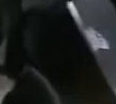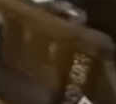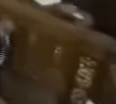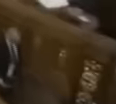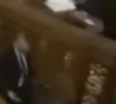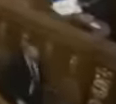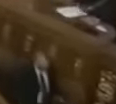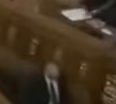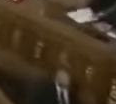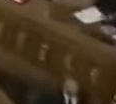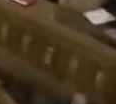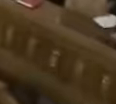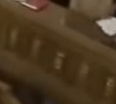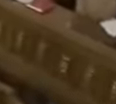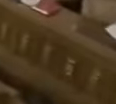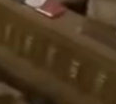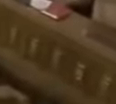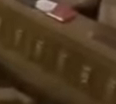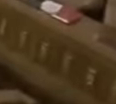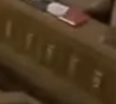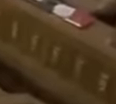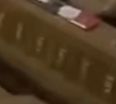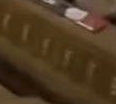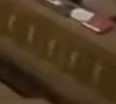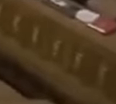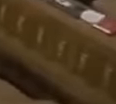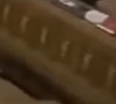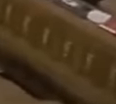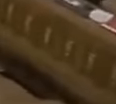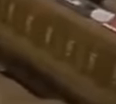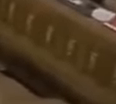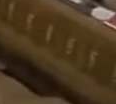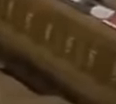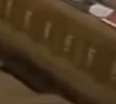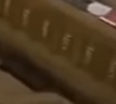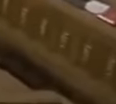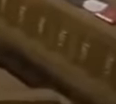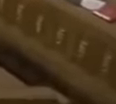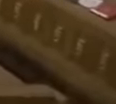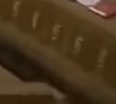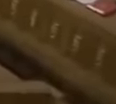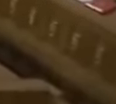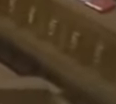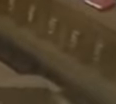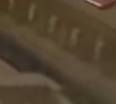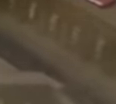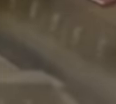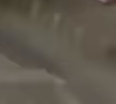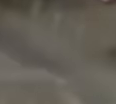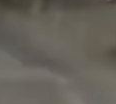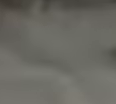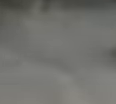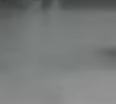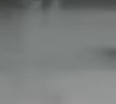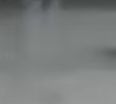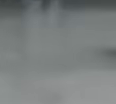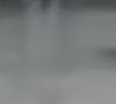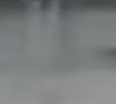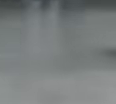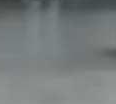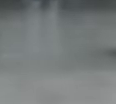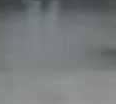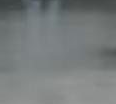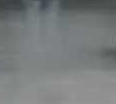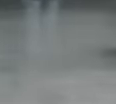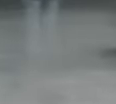Popular, el cual quedó aprobado por mayoría calificada. Y bien, para finalizar, la diputada Ida